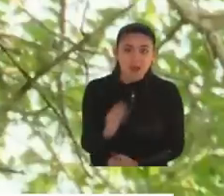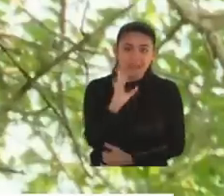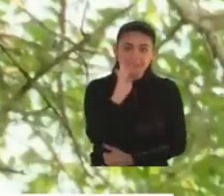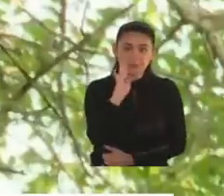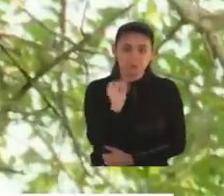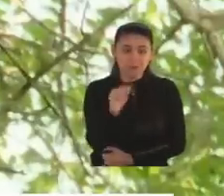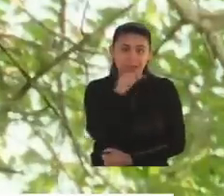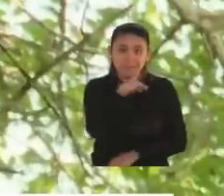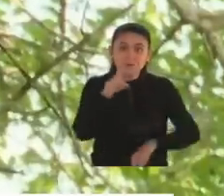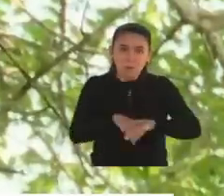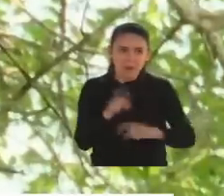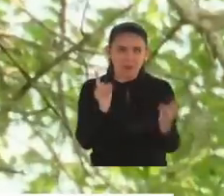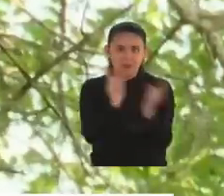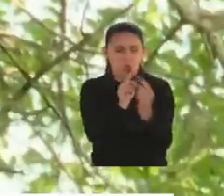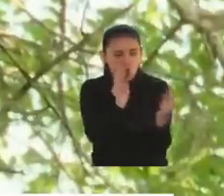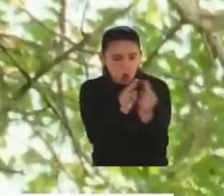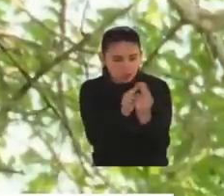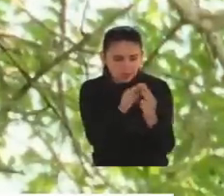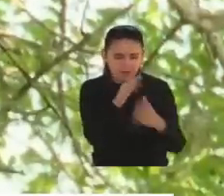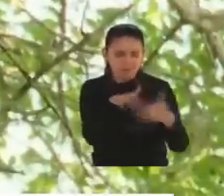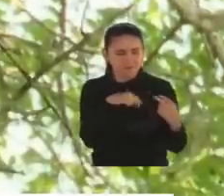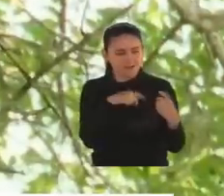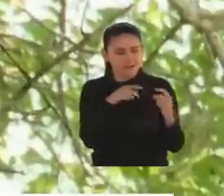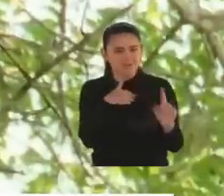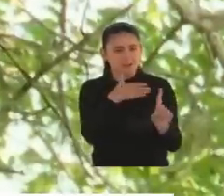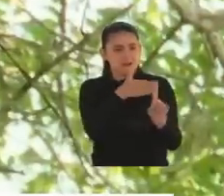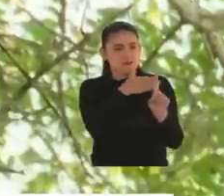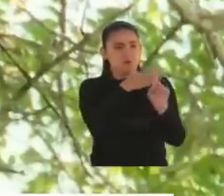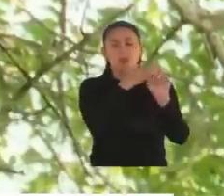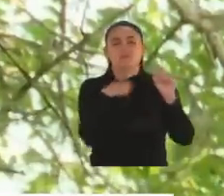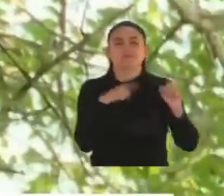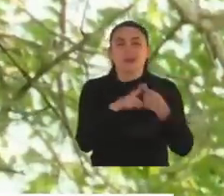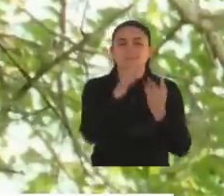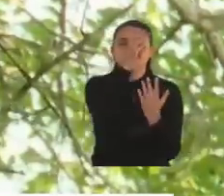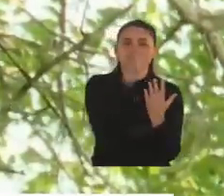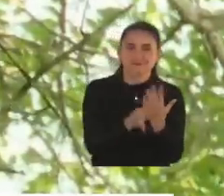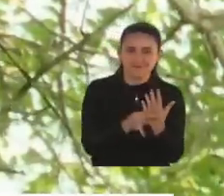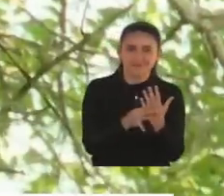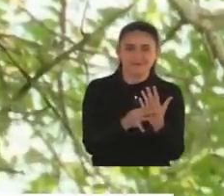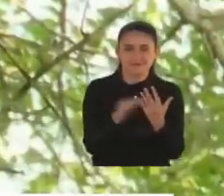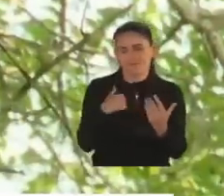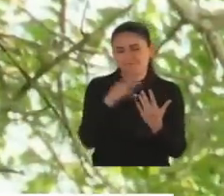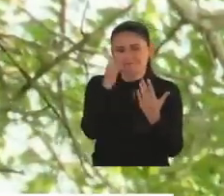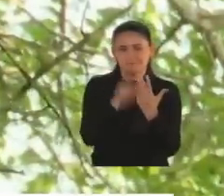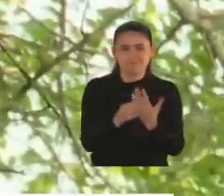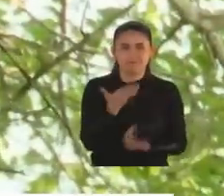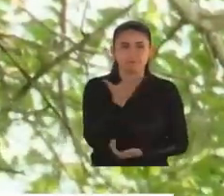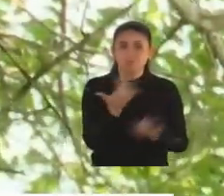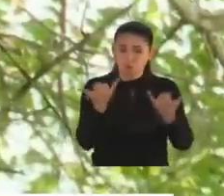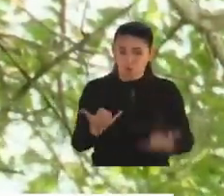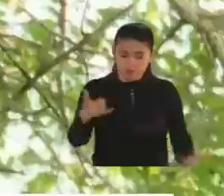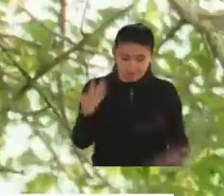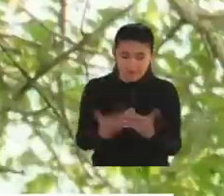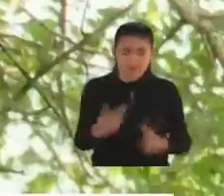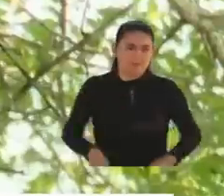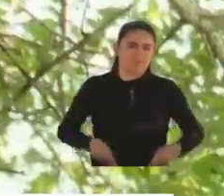En el primer reality hace 17 años, gané porque conocí al amor de mi vida y me casé con ella y hoy soy muy feliz